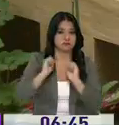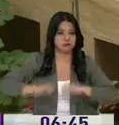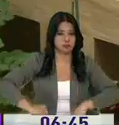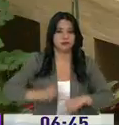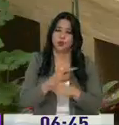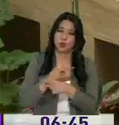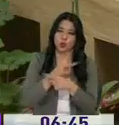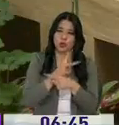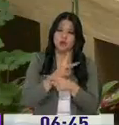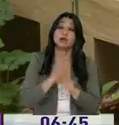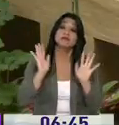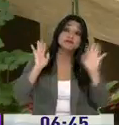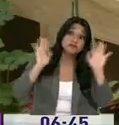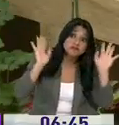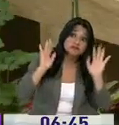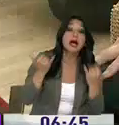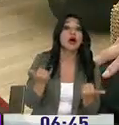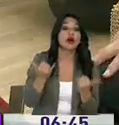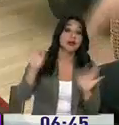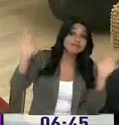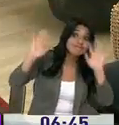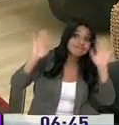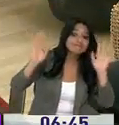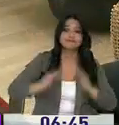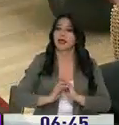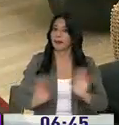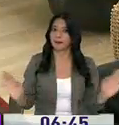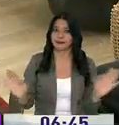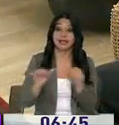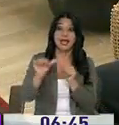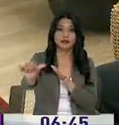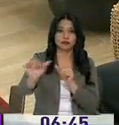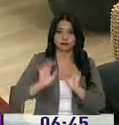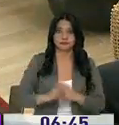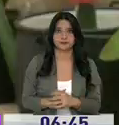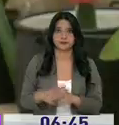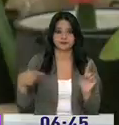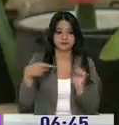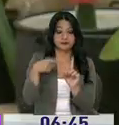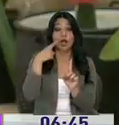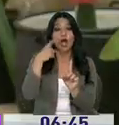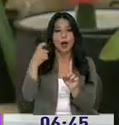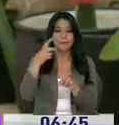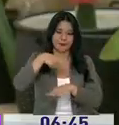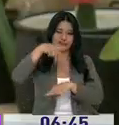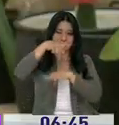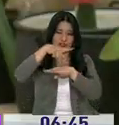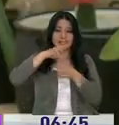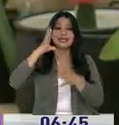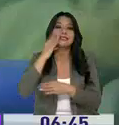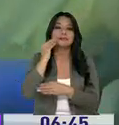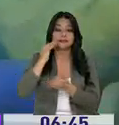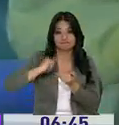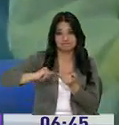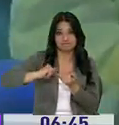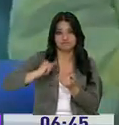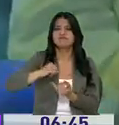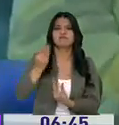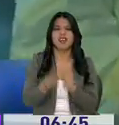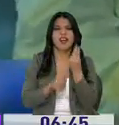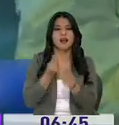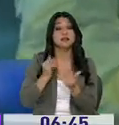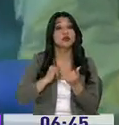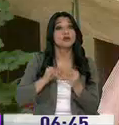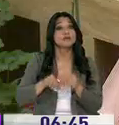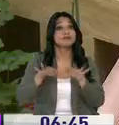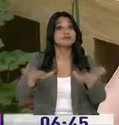que saludarnos de lejos ahora. El epidemiólogo Marcelo Aguilar considera que se debe ver el movimiento que tiene el